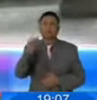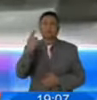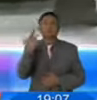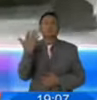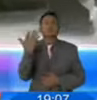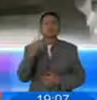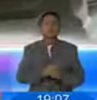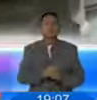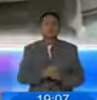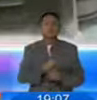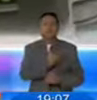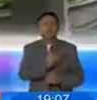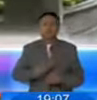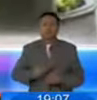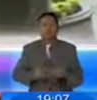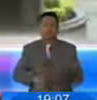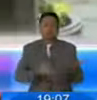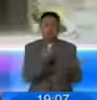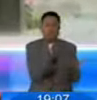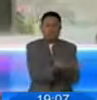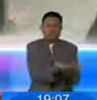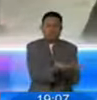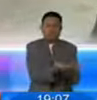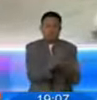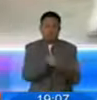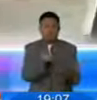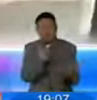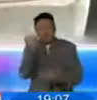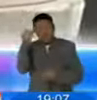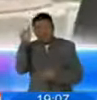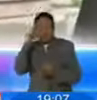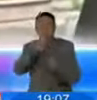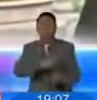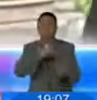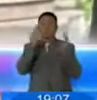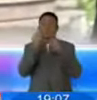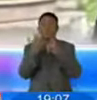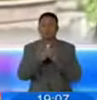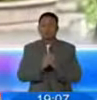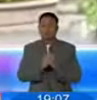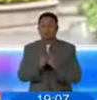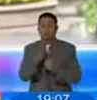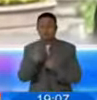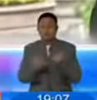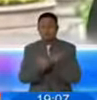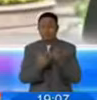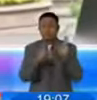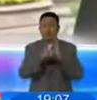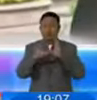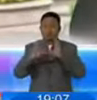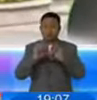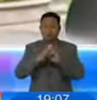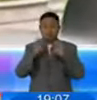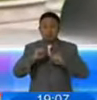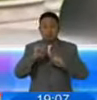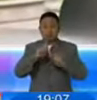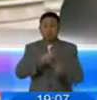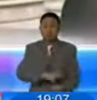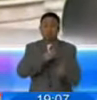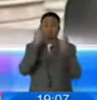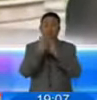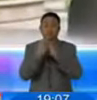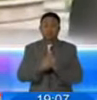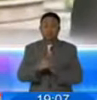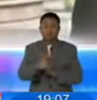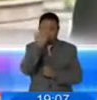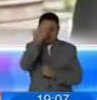presidente de la República nuestras reformas, nuestro aporte a las reformas a la ley de comunicación, que como ustedes saben